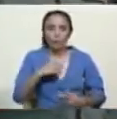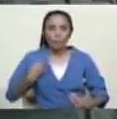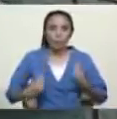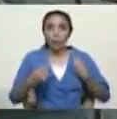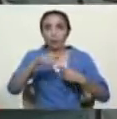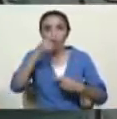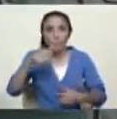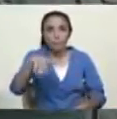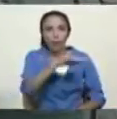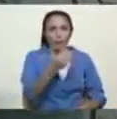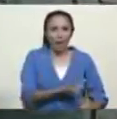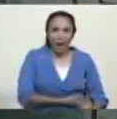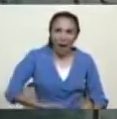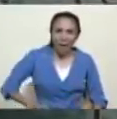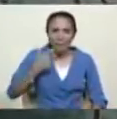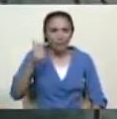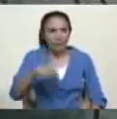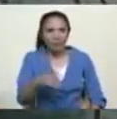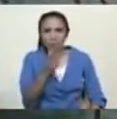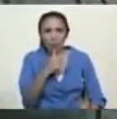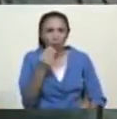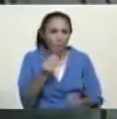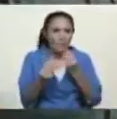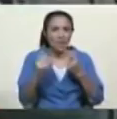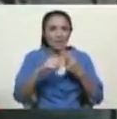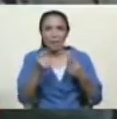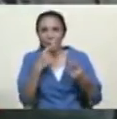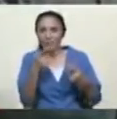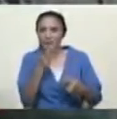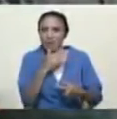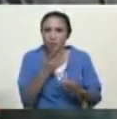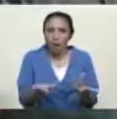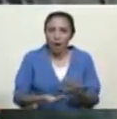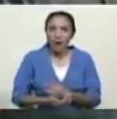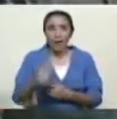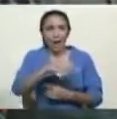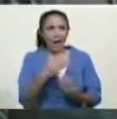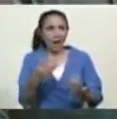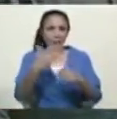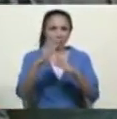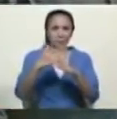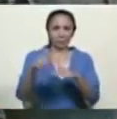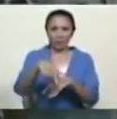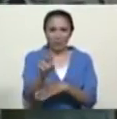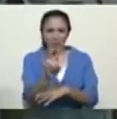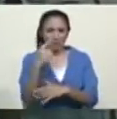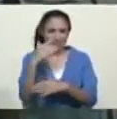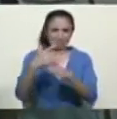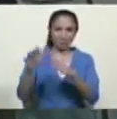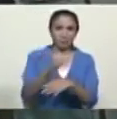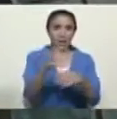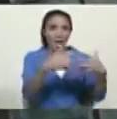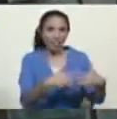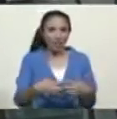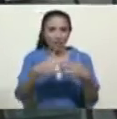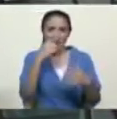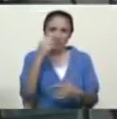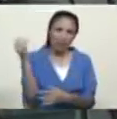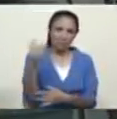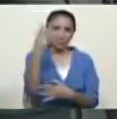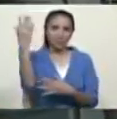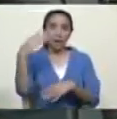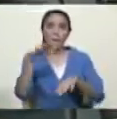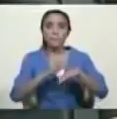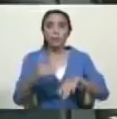Venezuela está pasando hambre. ¿No les importa el pueblo de Venezuela? ni el pueblo norteamericano, porque tienen